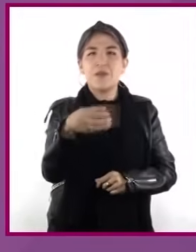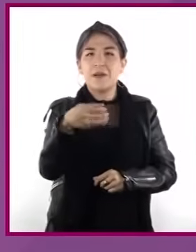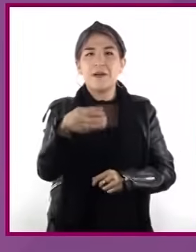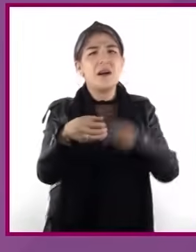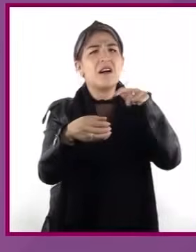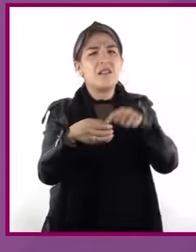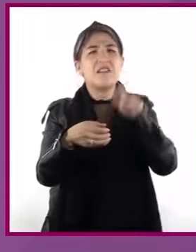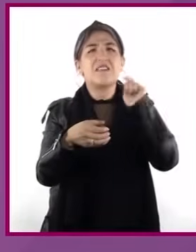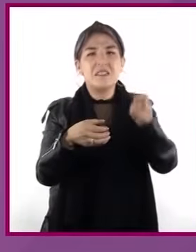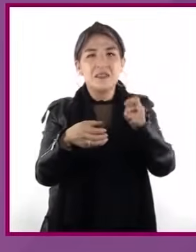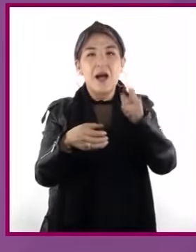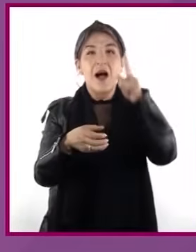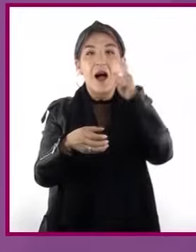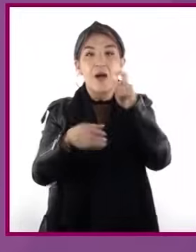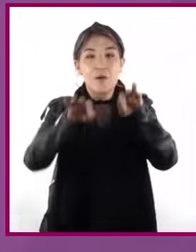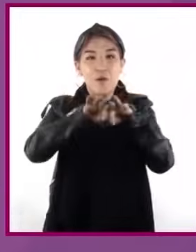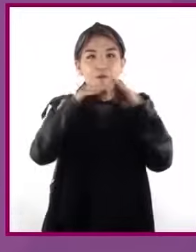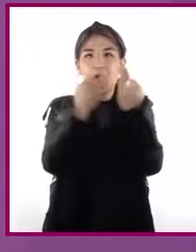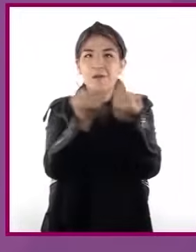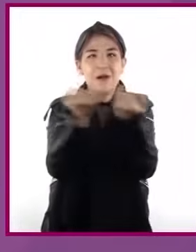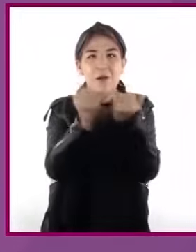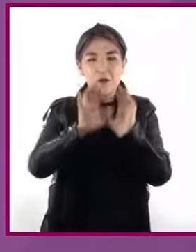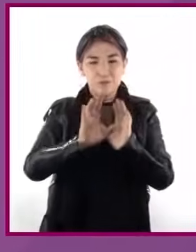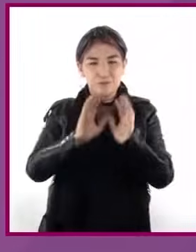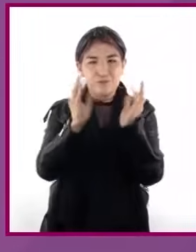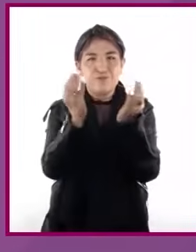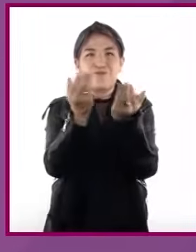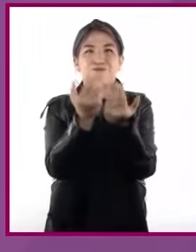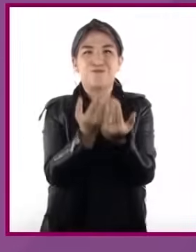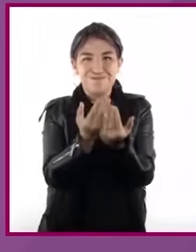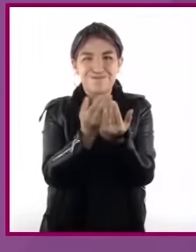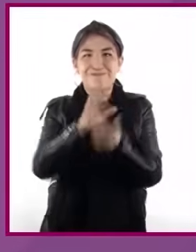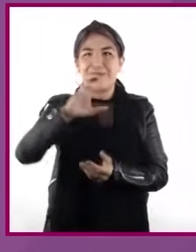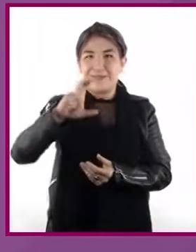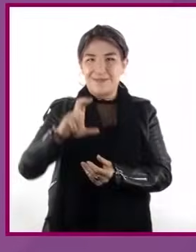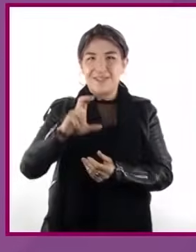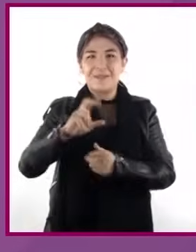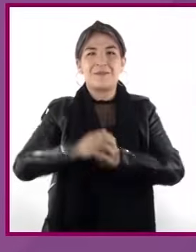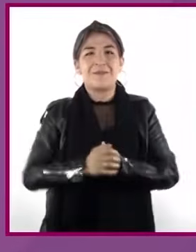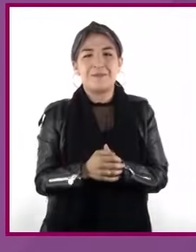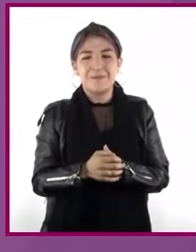el líquido toma la forma del recipiente que lo contiene.